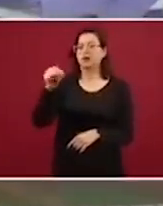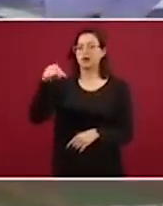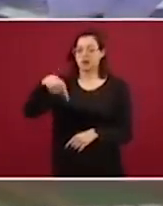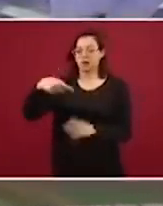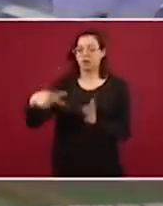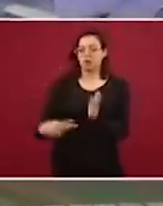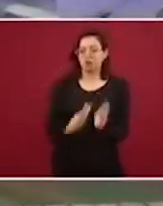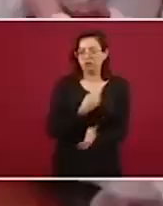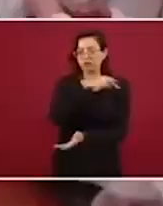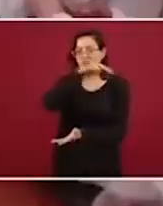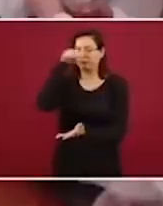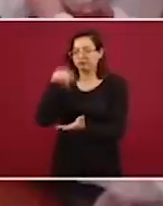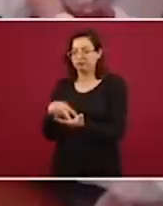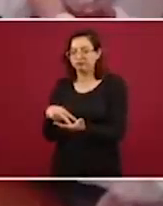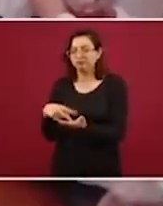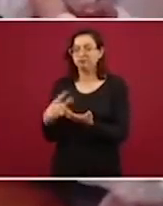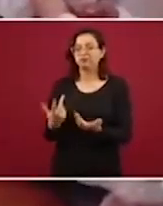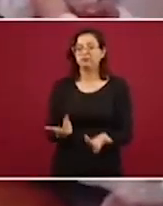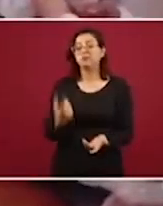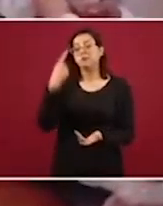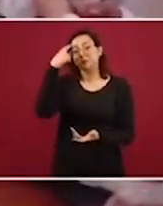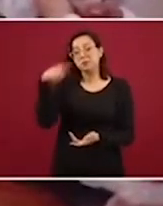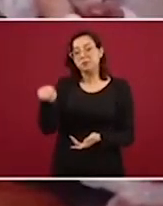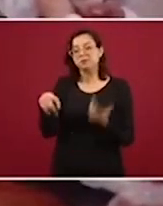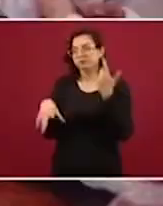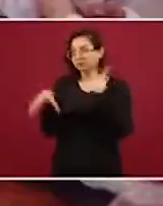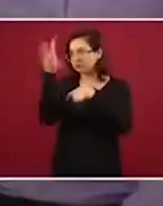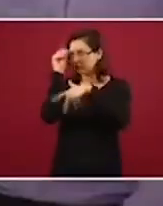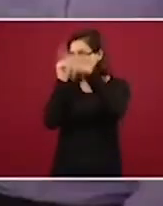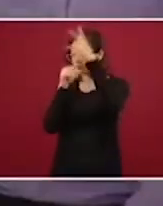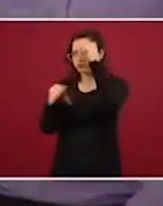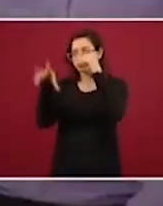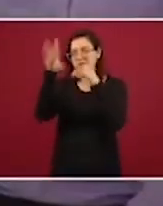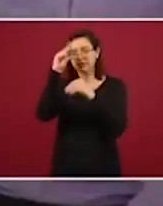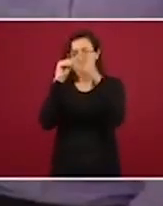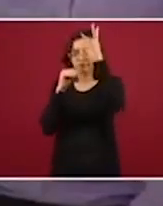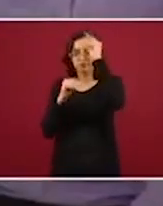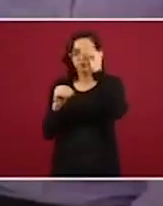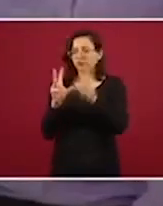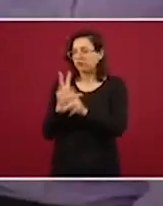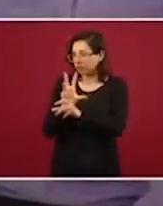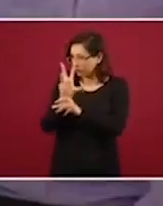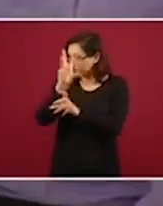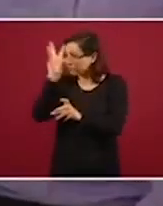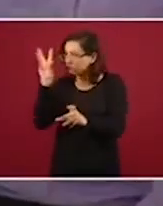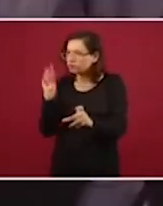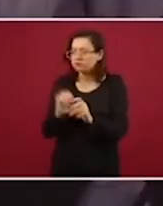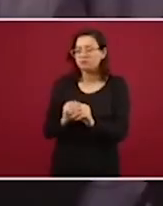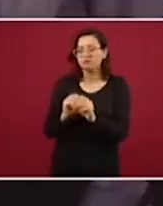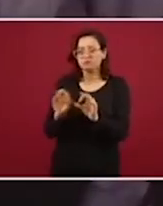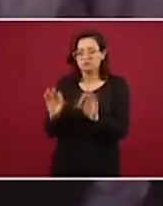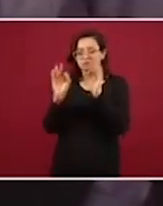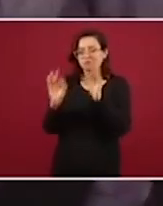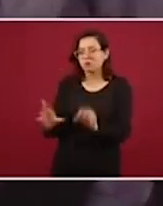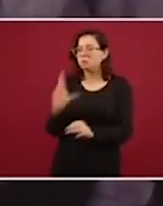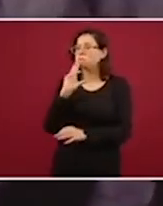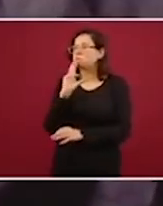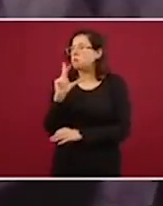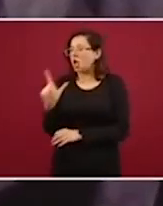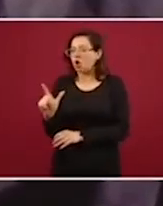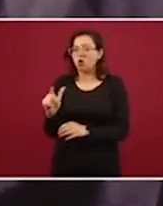instalaciones para llevar la mejor experiencia, los mejores equipos a la refinería de Dos